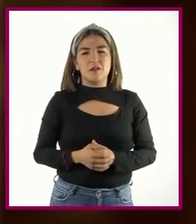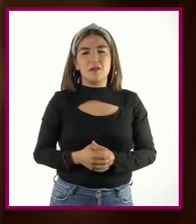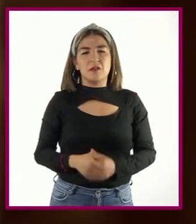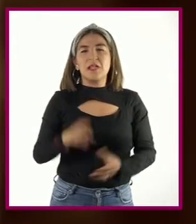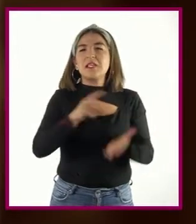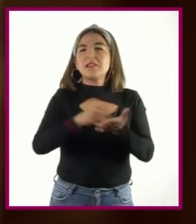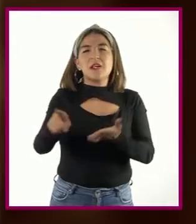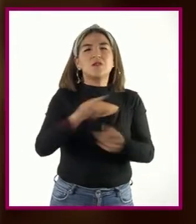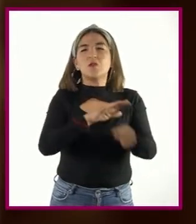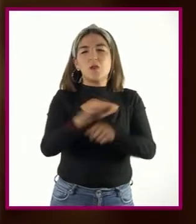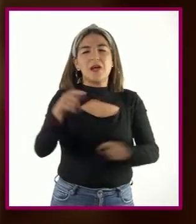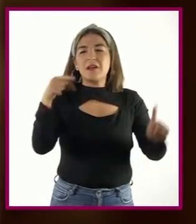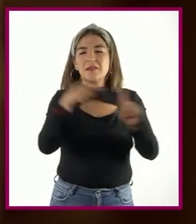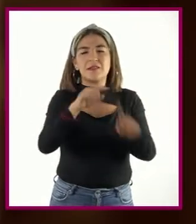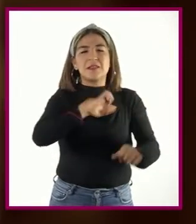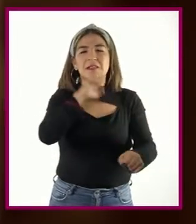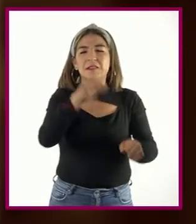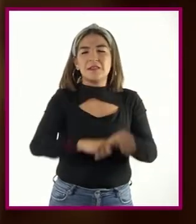derecho específico que